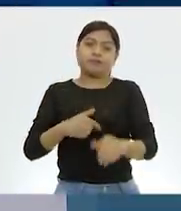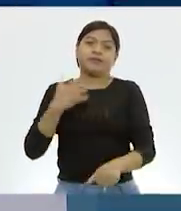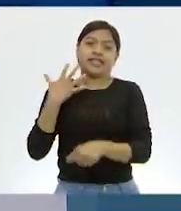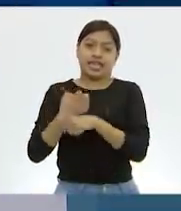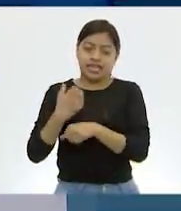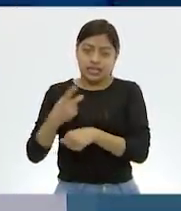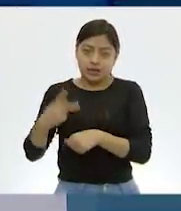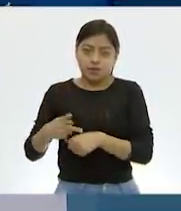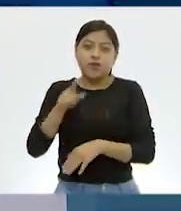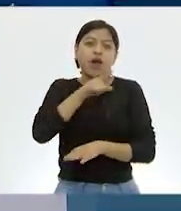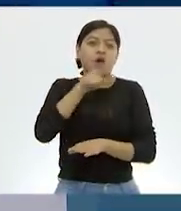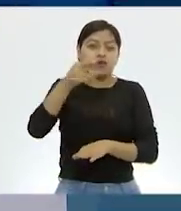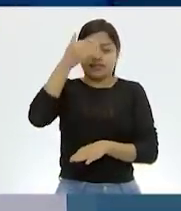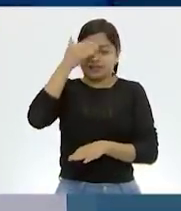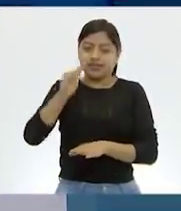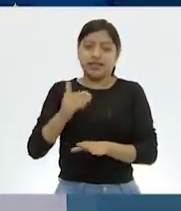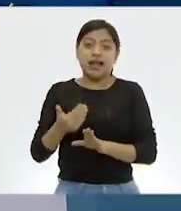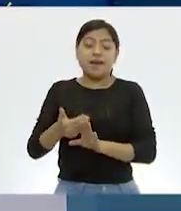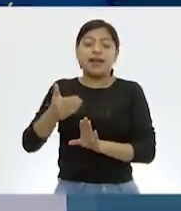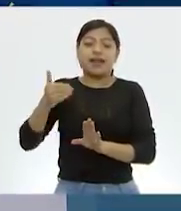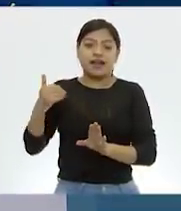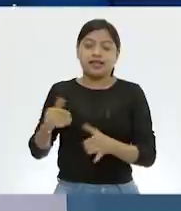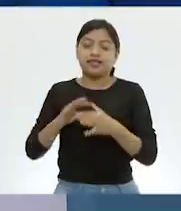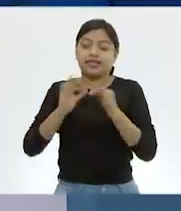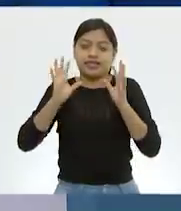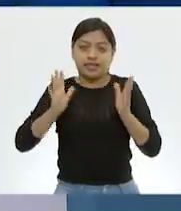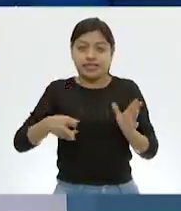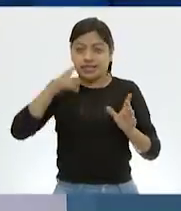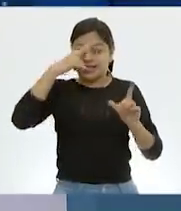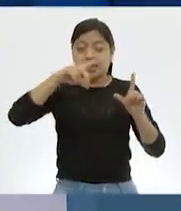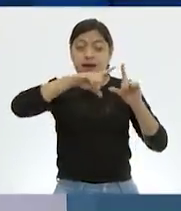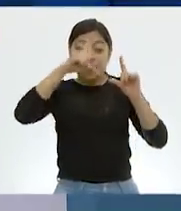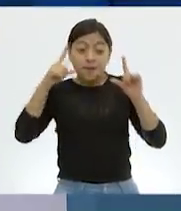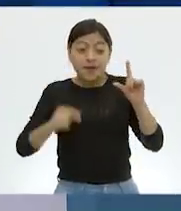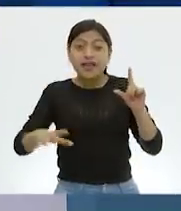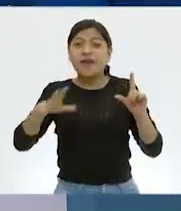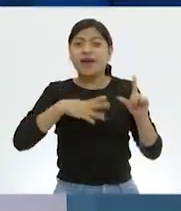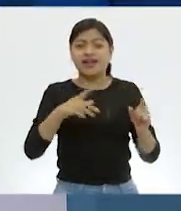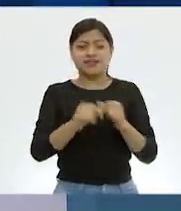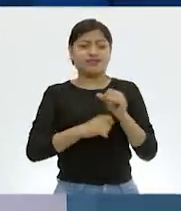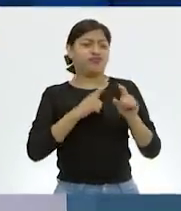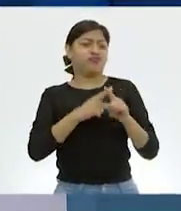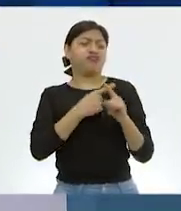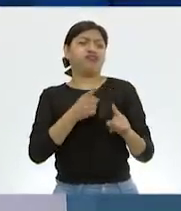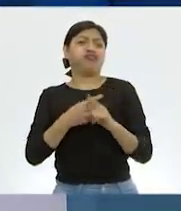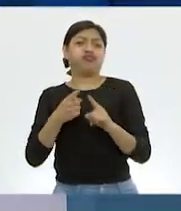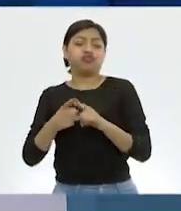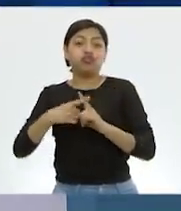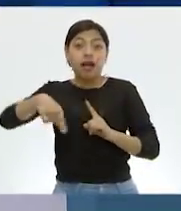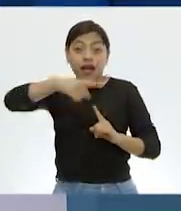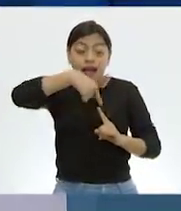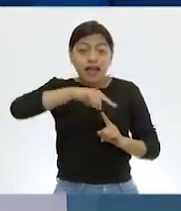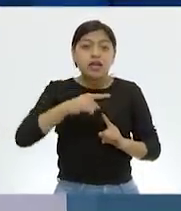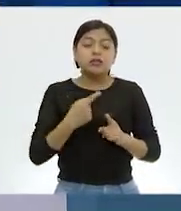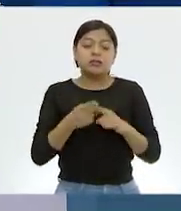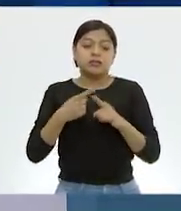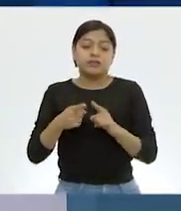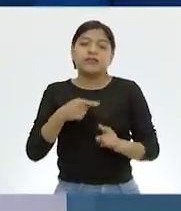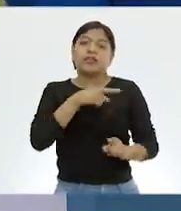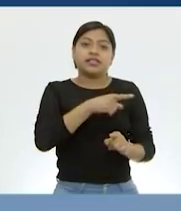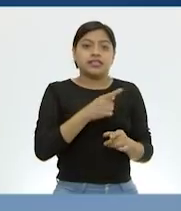Como recordaremos, la biodiversidad de México también se caracteriza por contar con diferentes especies